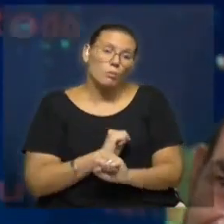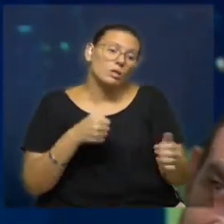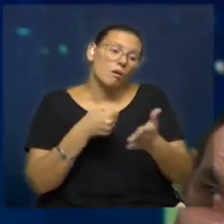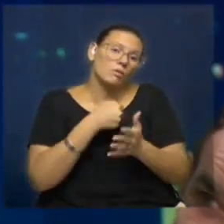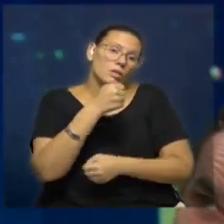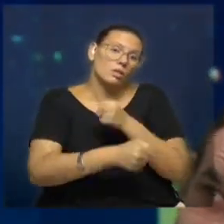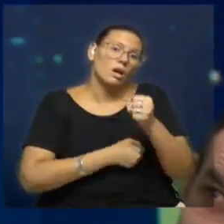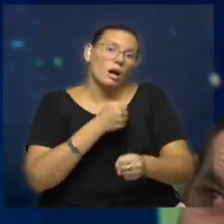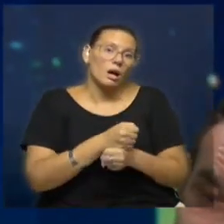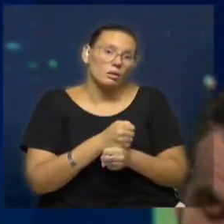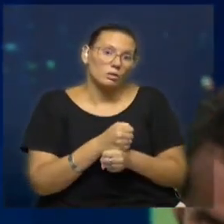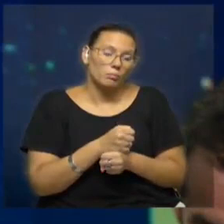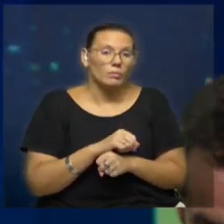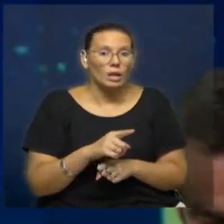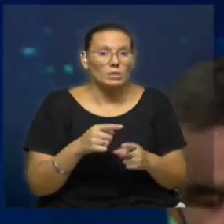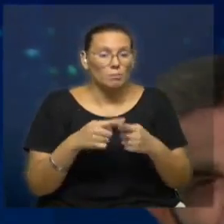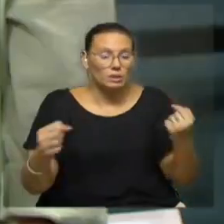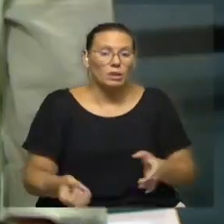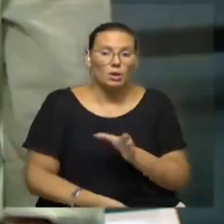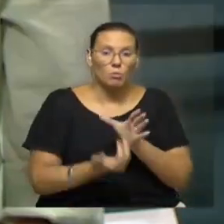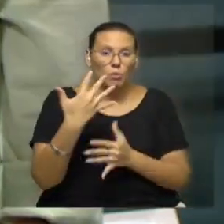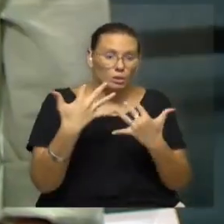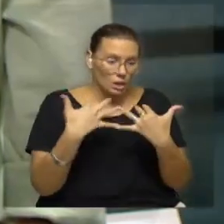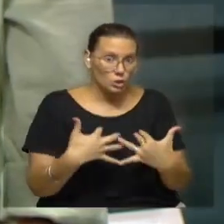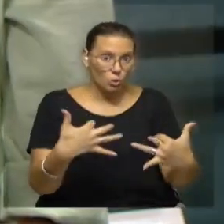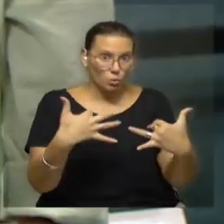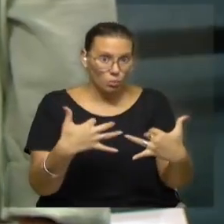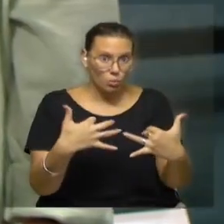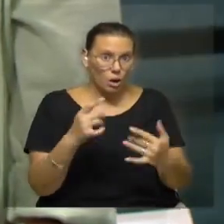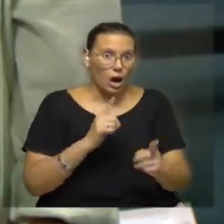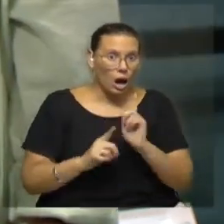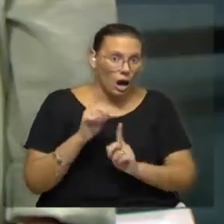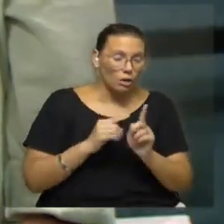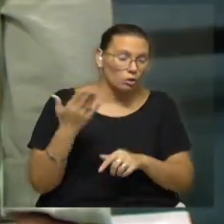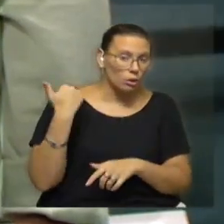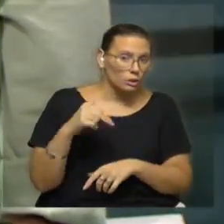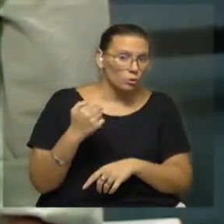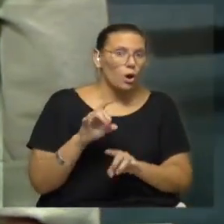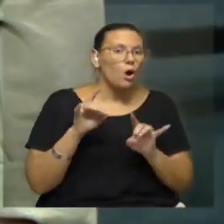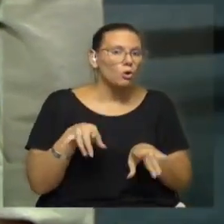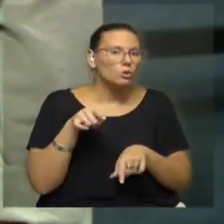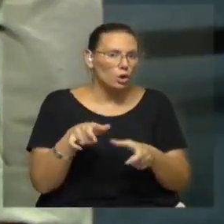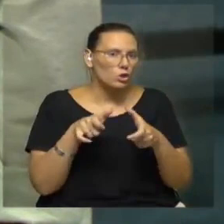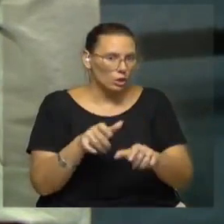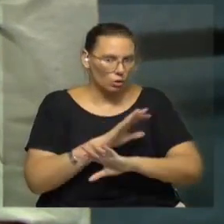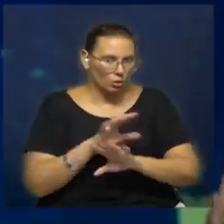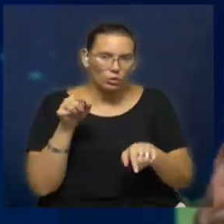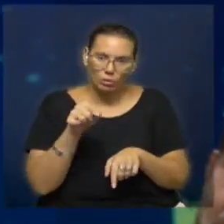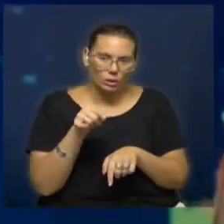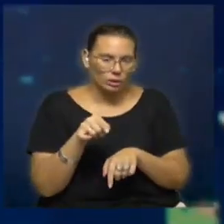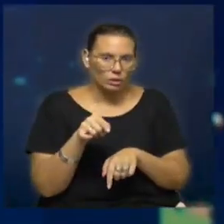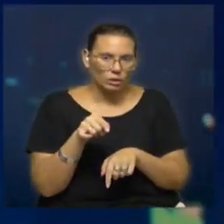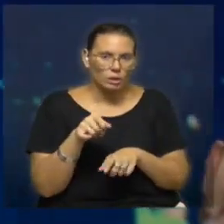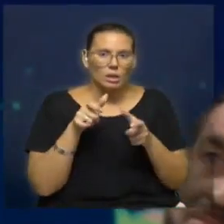año saquemos ese material nuevo. ¿Y este show que van a hacer ahora va a tener algo de los inéditos y, o no, solo nos agarramos de este disco? Y no, vamos... no, este disco va a